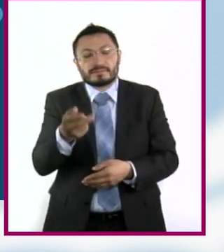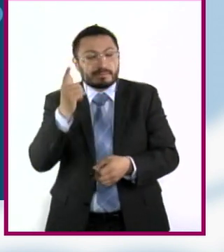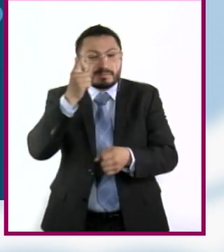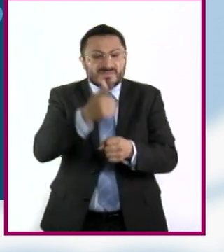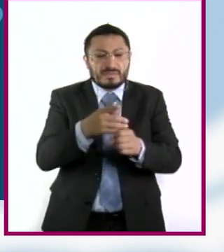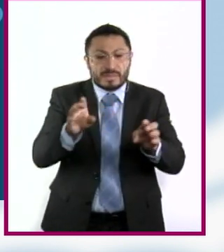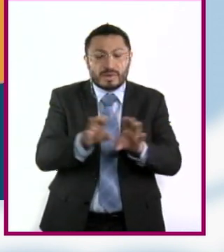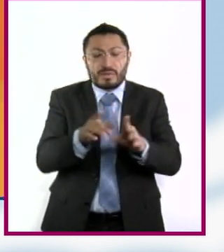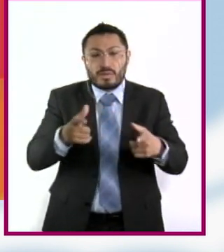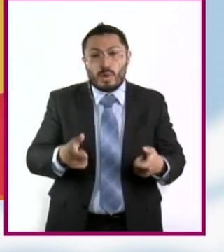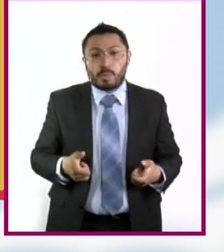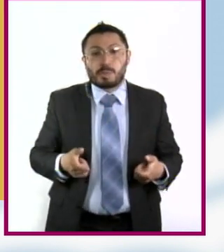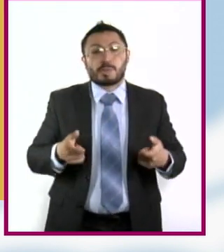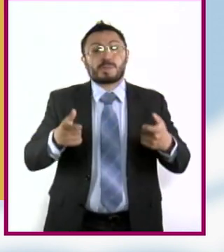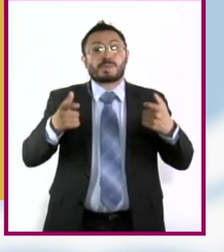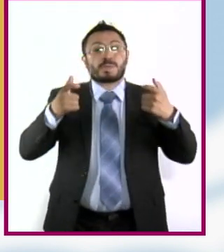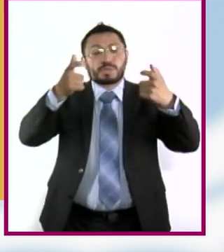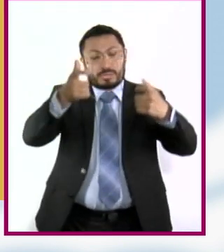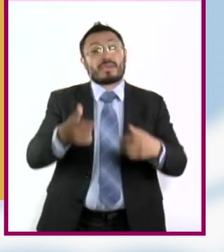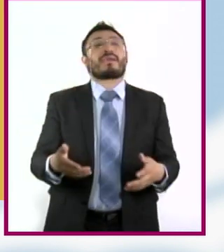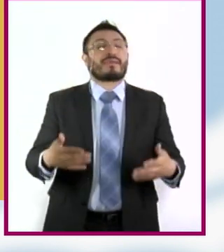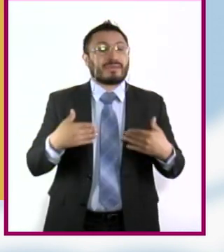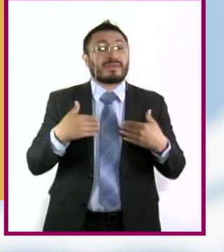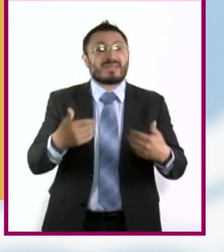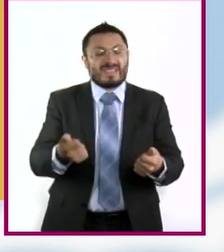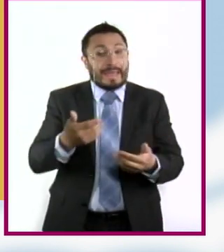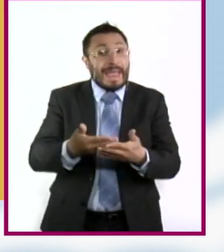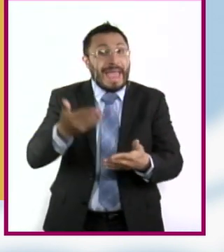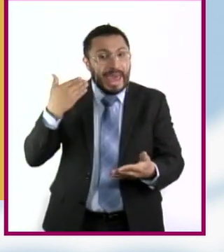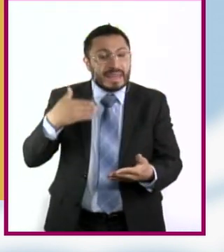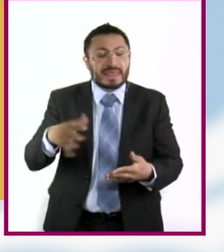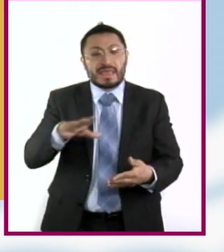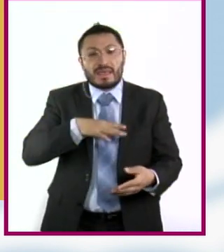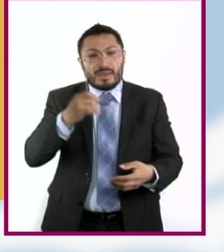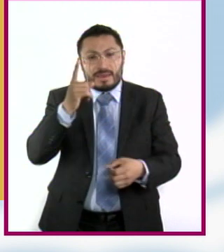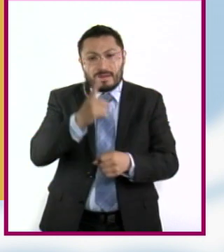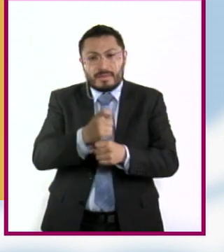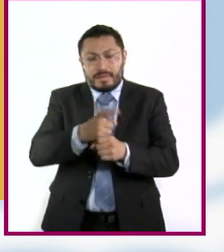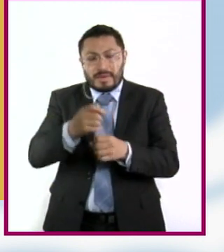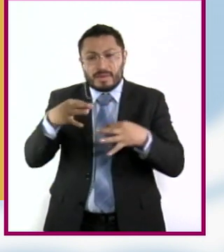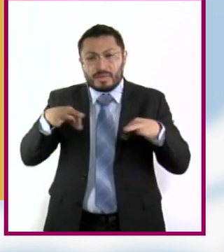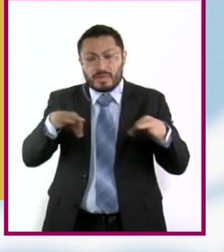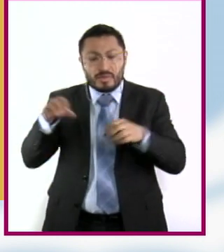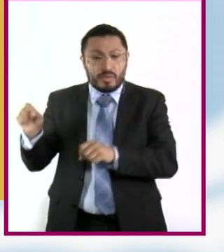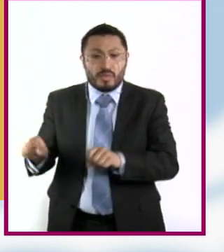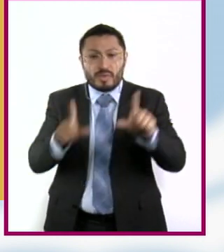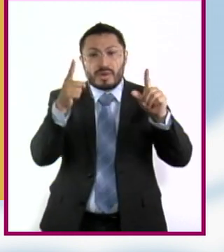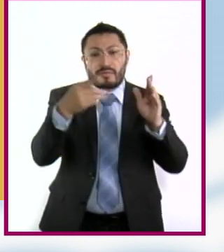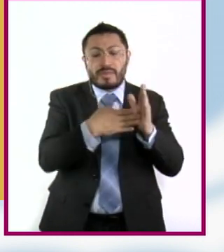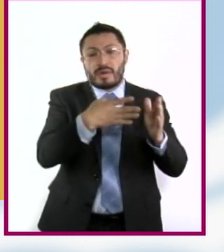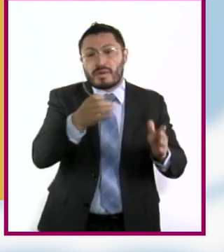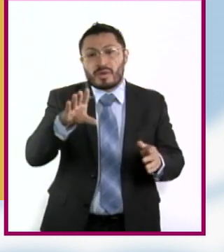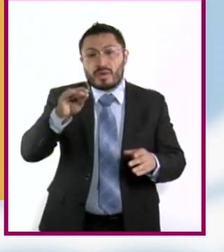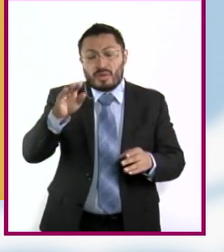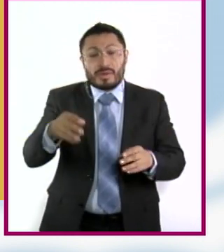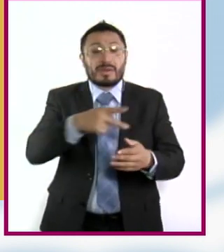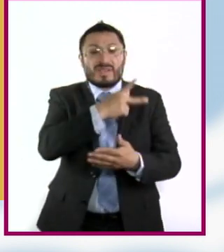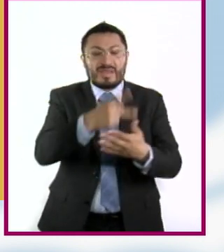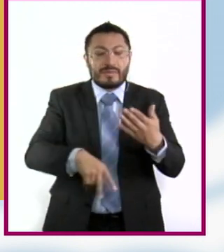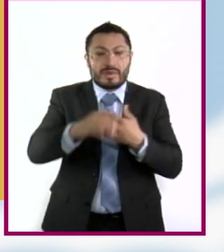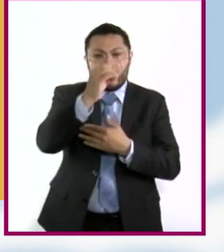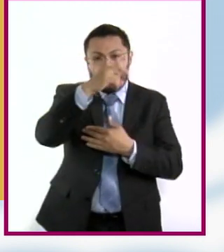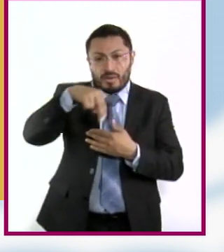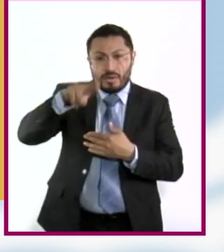el crecimiento económico. A partir del primer informe publicado en 1990 por el Programa de las Naciones Unidas para